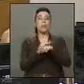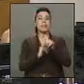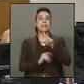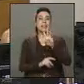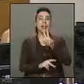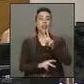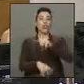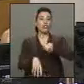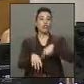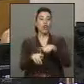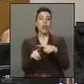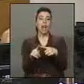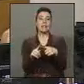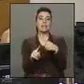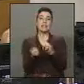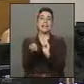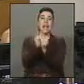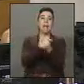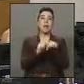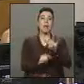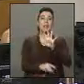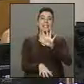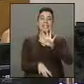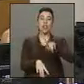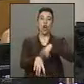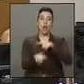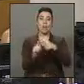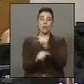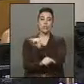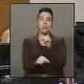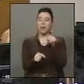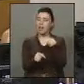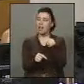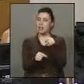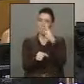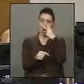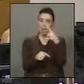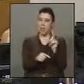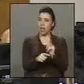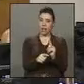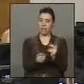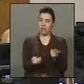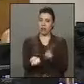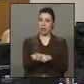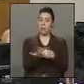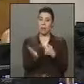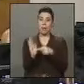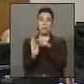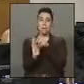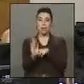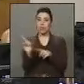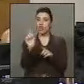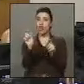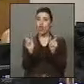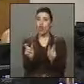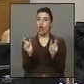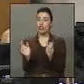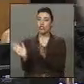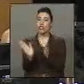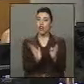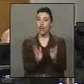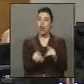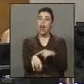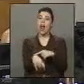horas semanales. Situación que, como sabemos, se aleja totalmente de la realidad, toda vez que el proyecto no regula la jornada